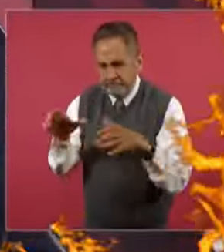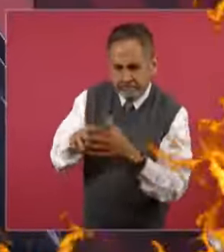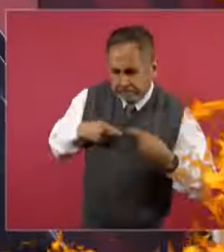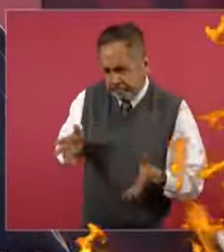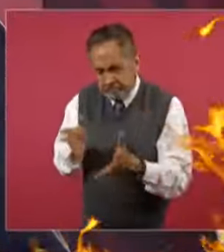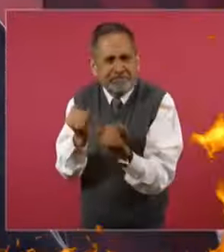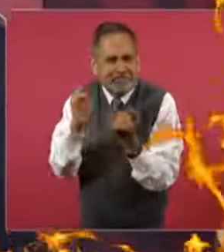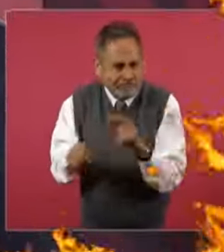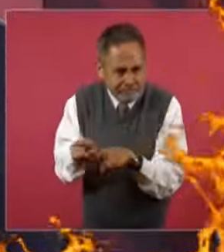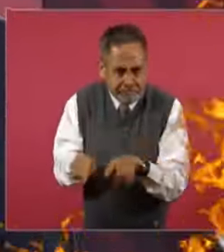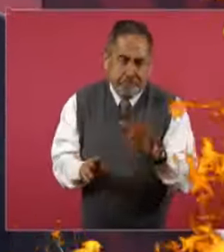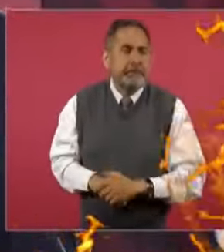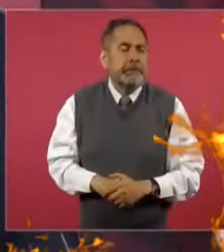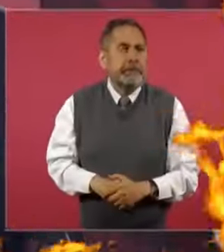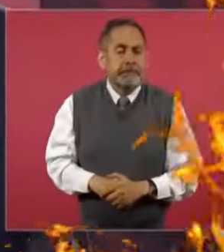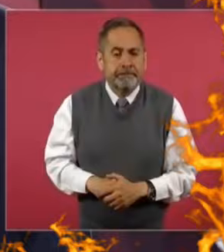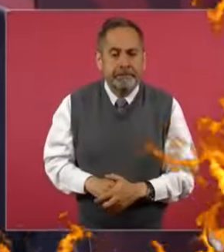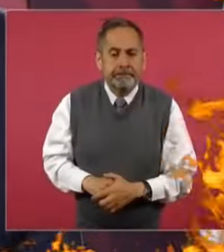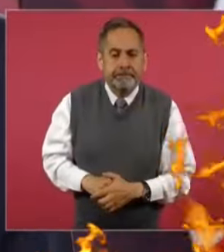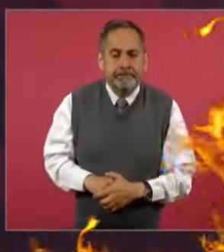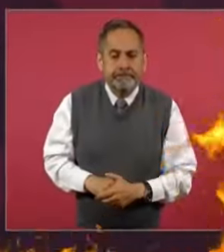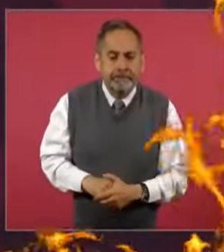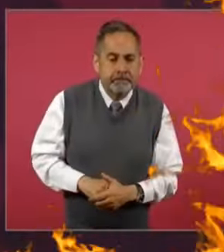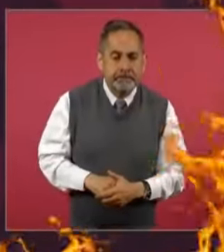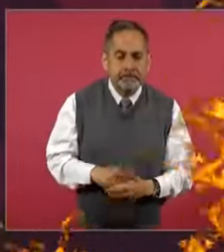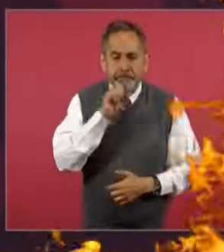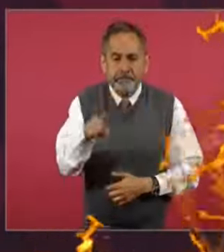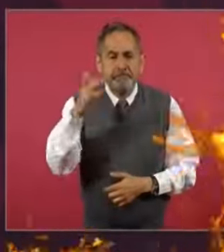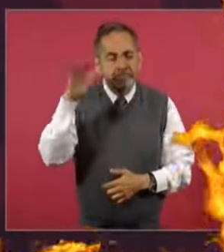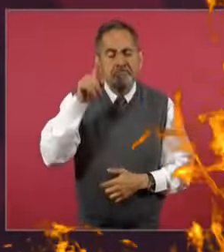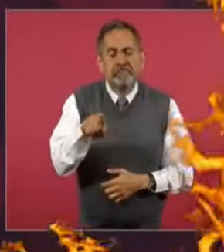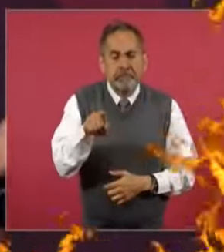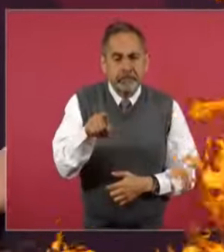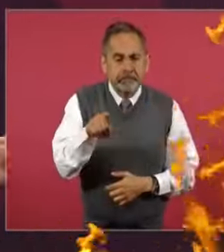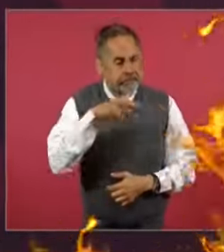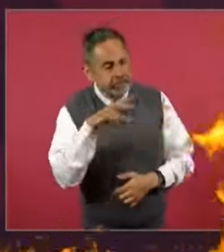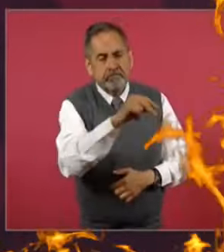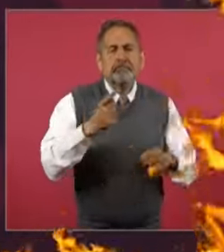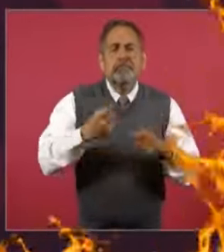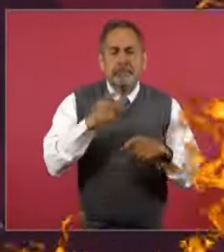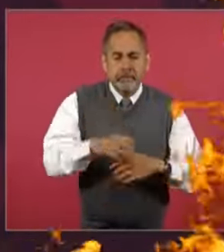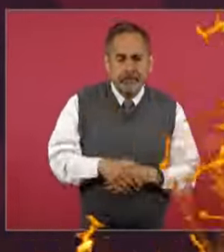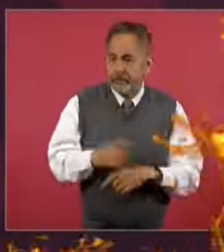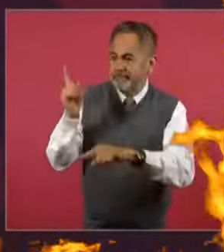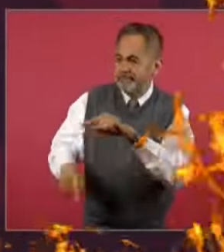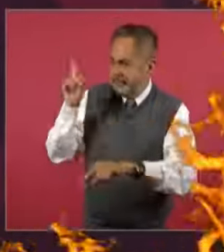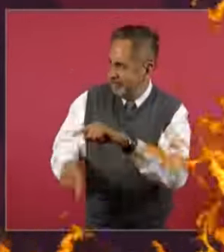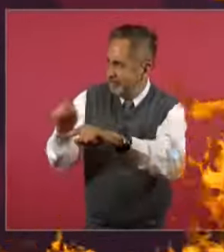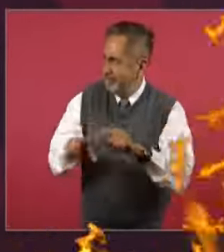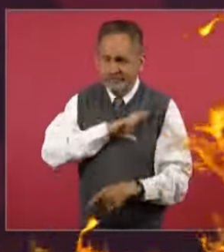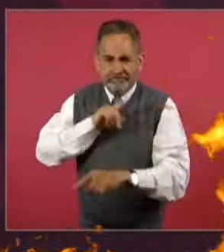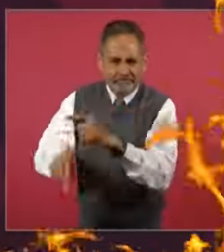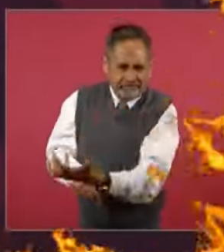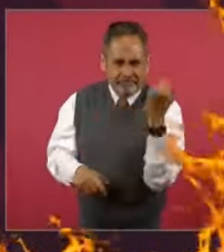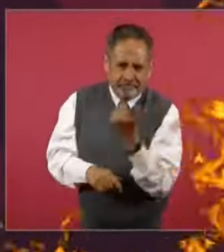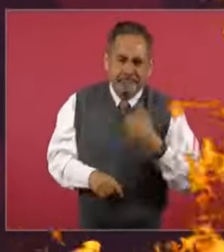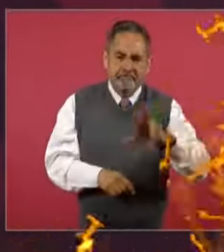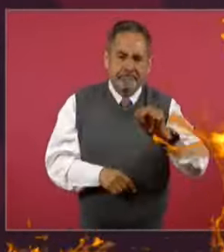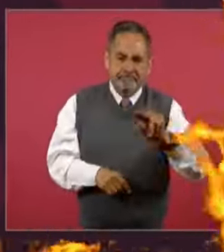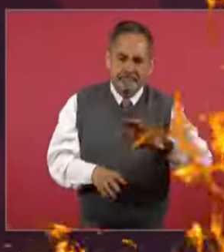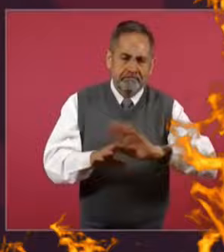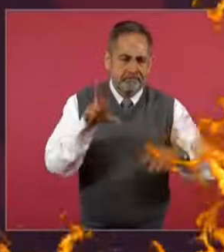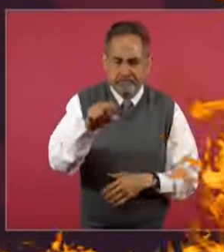pueblo. También hubiésemos impedido las privatizaciones que se